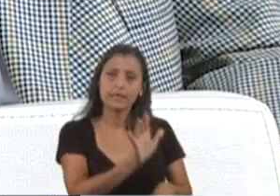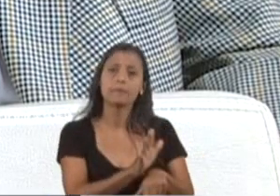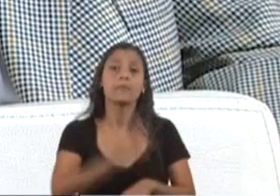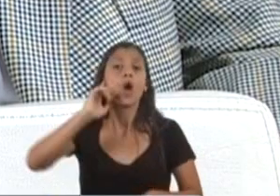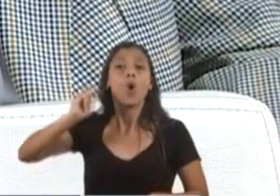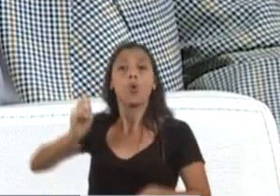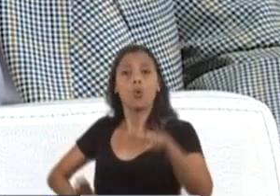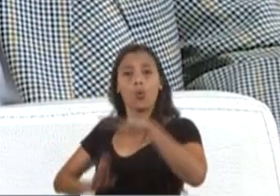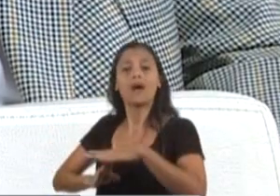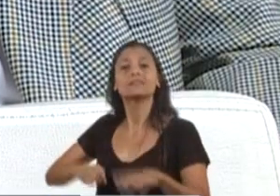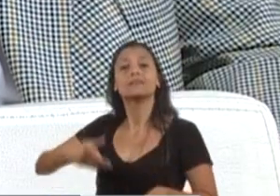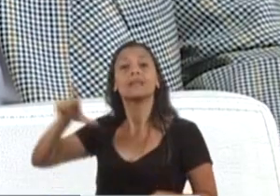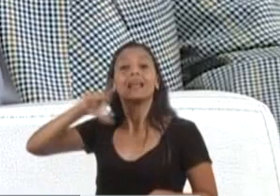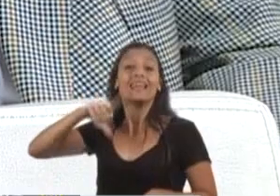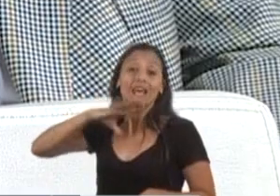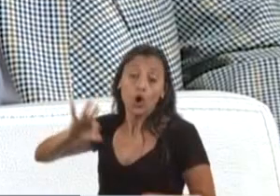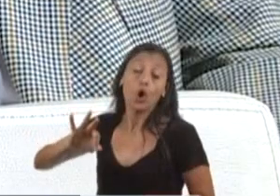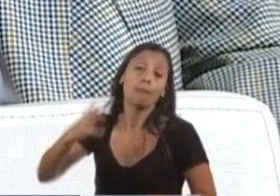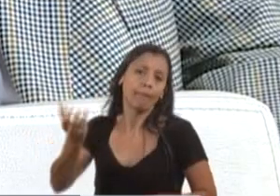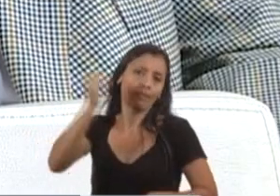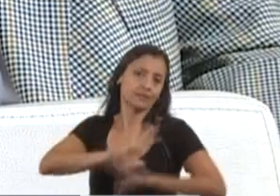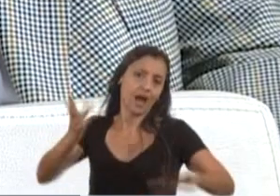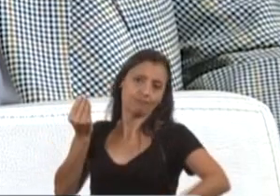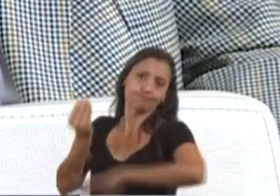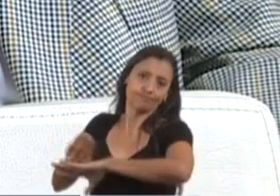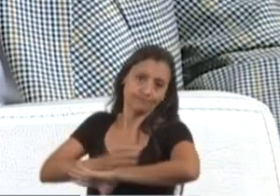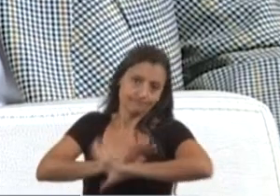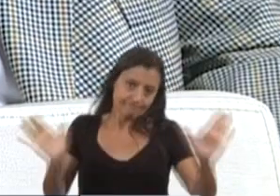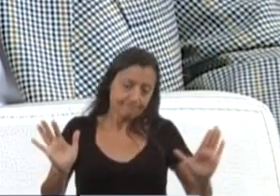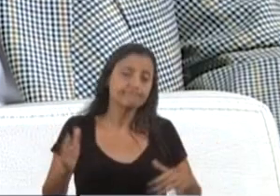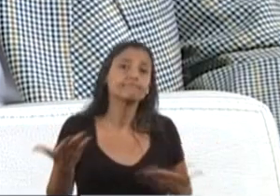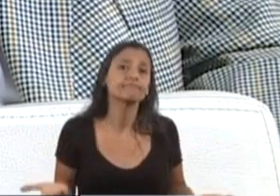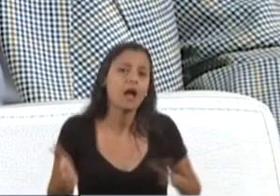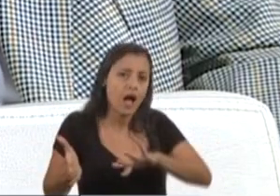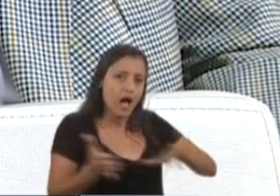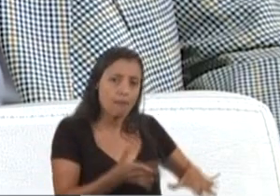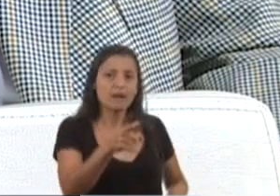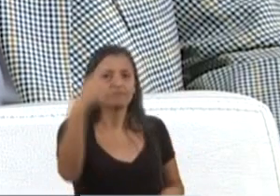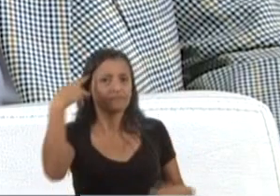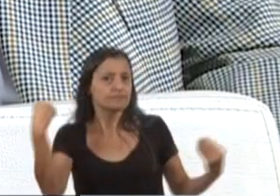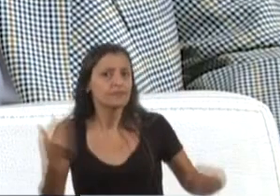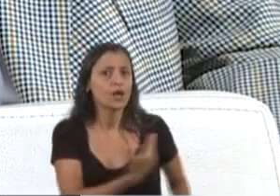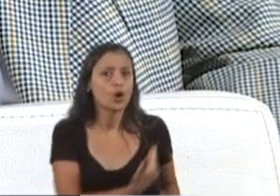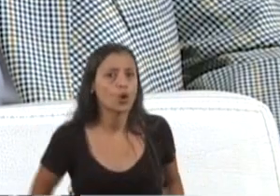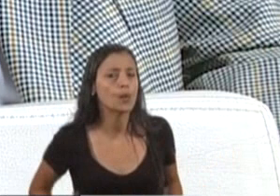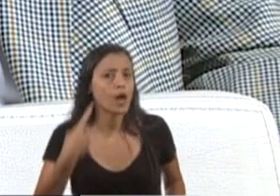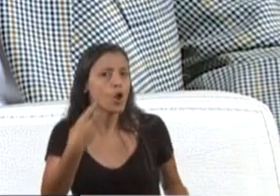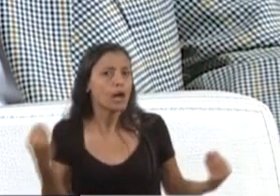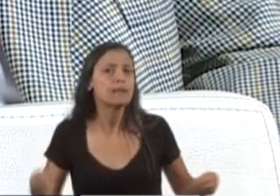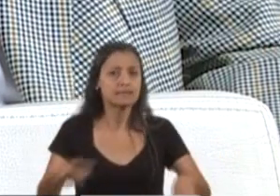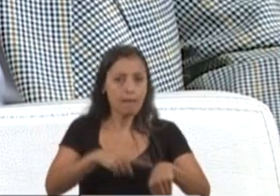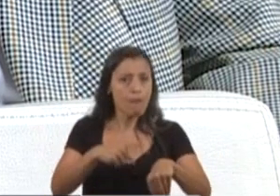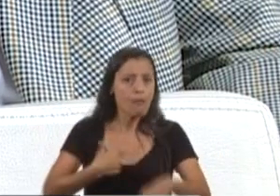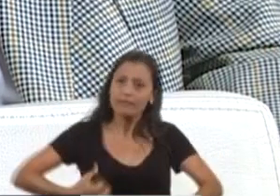juez Ariel Lijo consiga su licencia, ¿cuál considera el gobierno que sea el